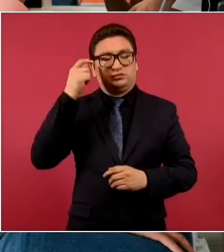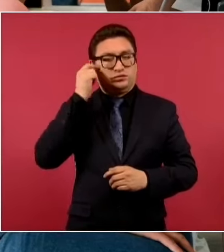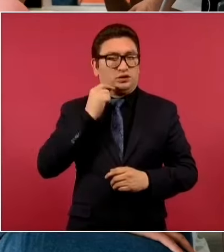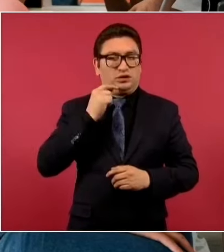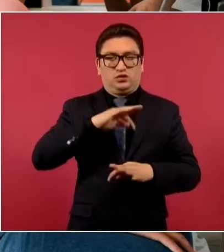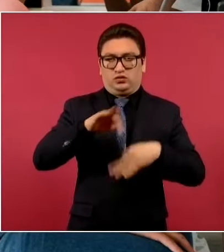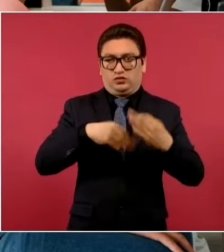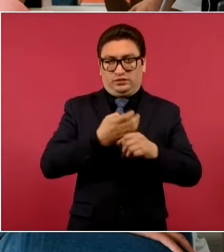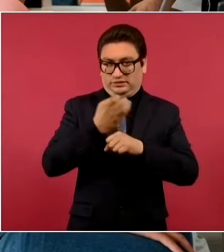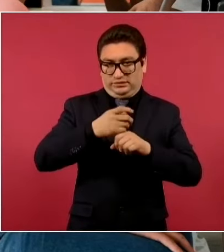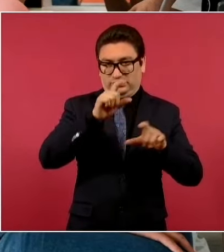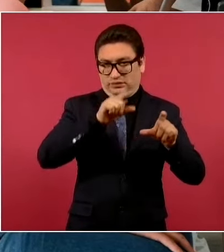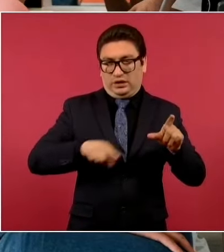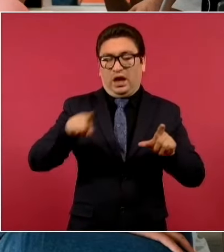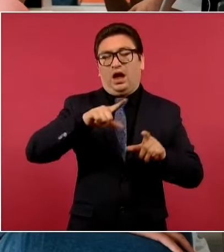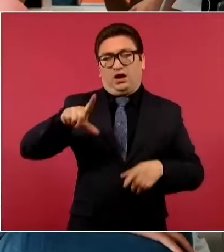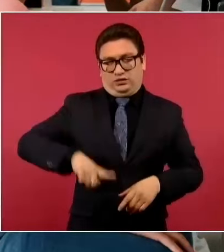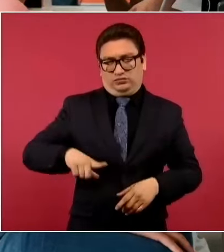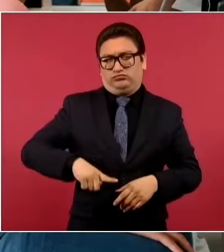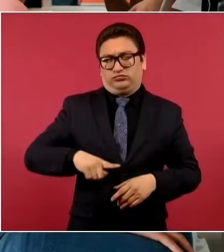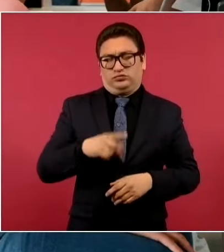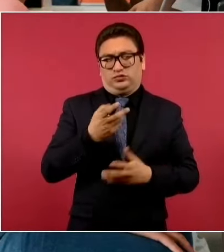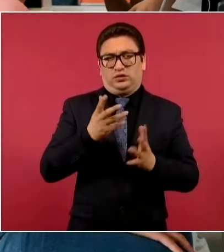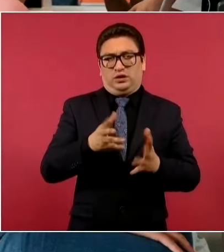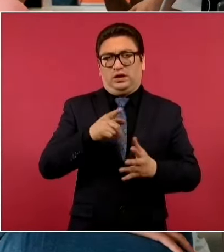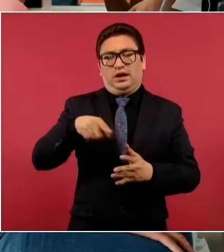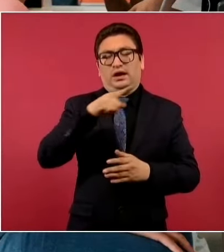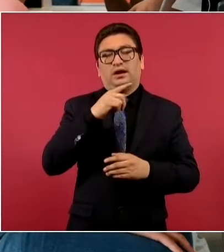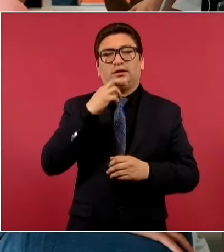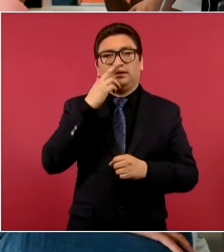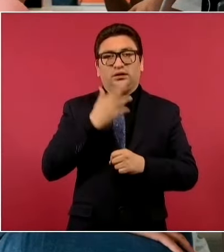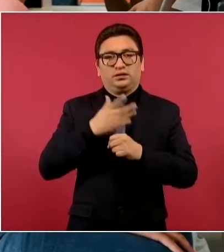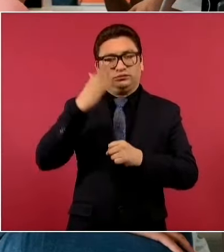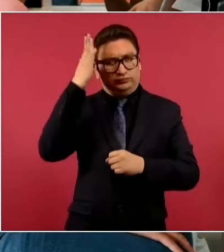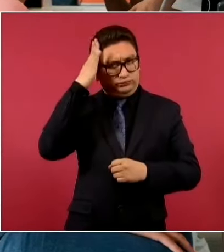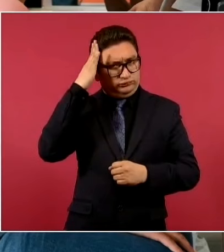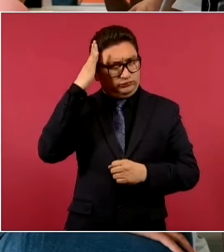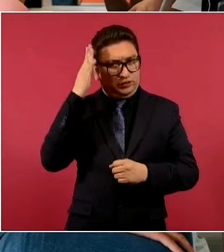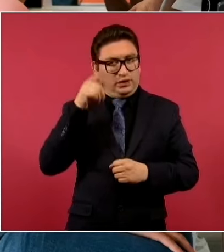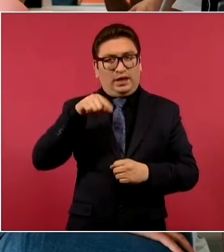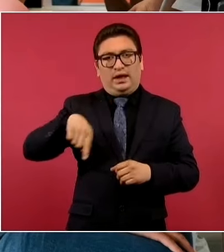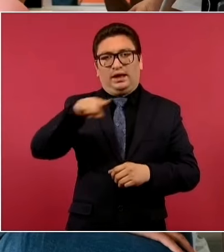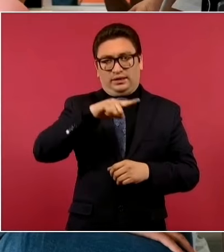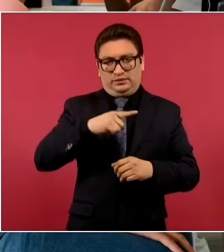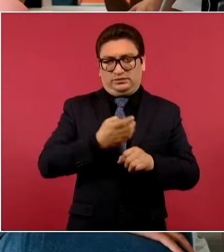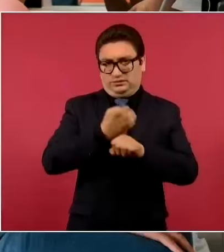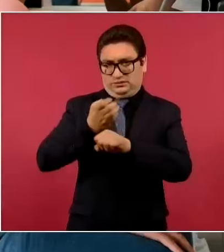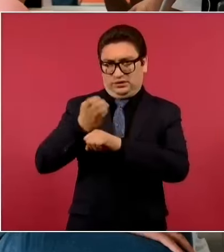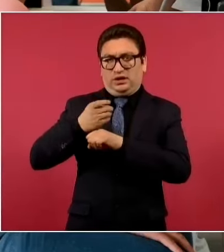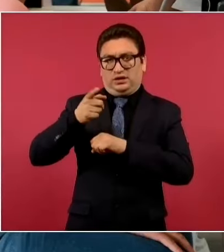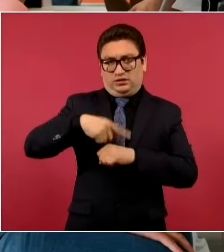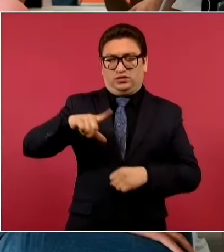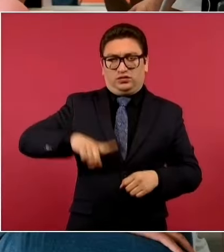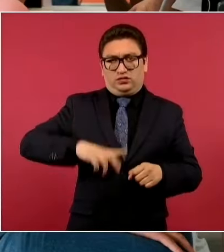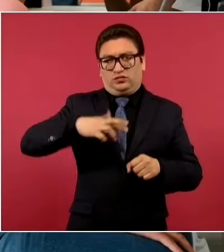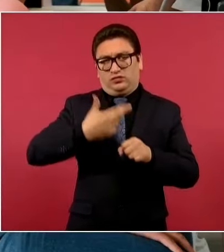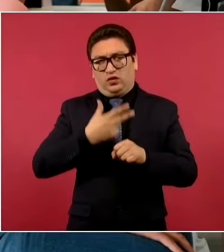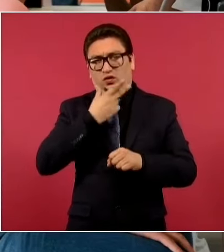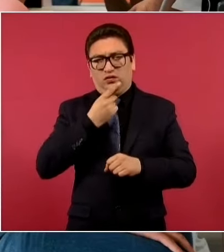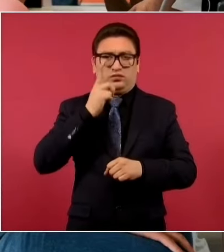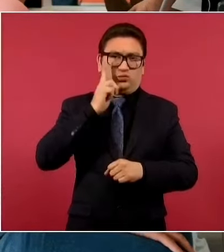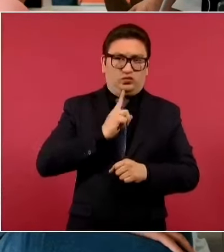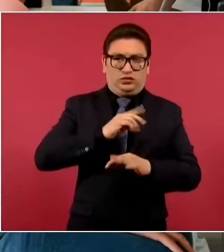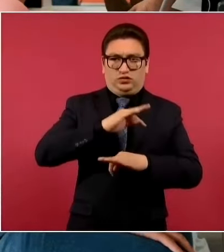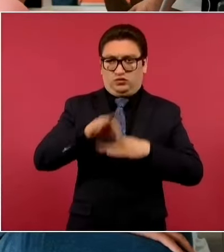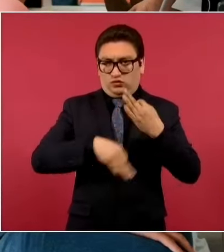estados los gobiernos que encabezan ahí, los gobiernos estatales, gobernadoras y gobernadores,